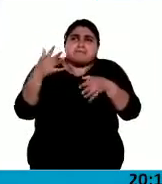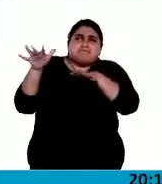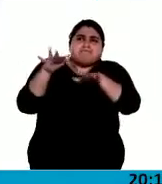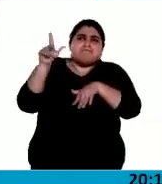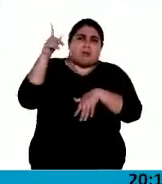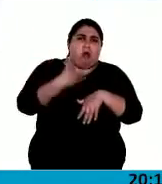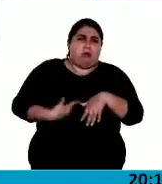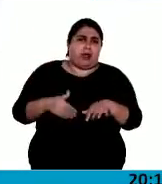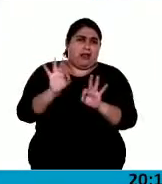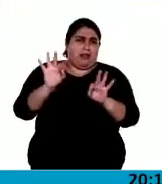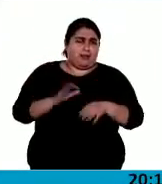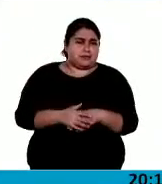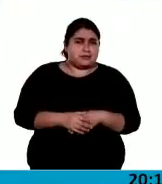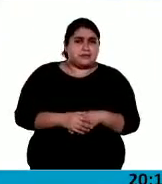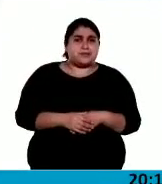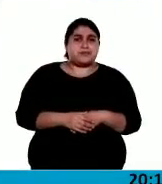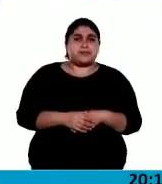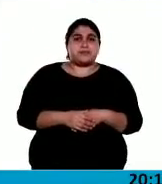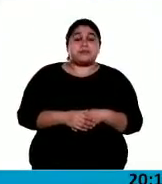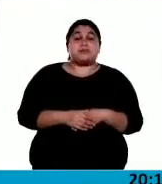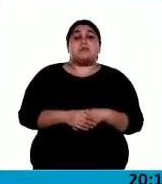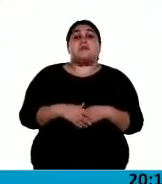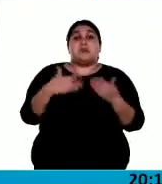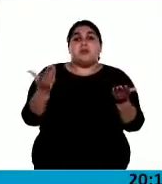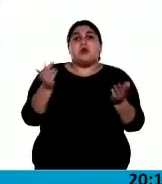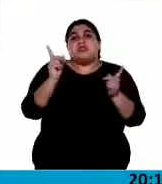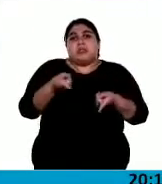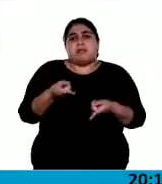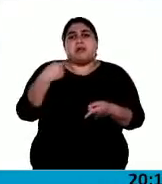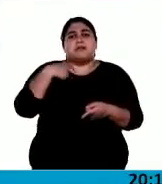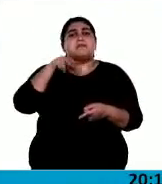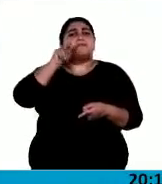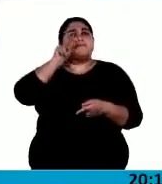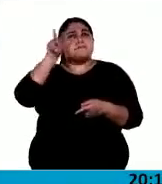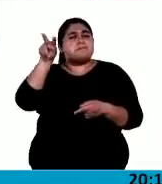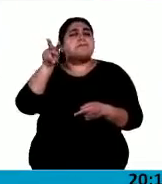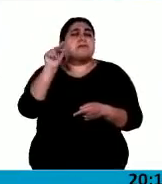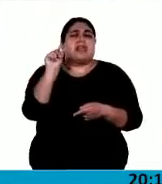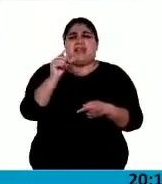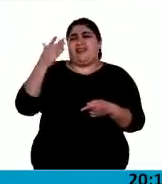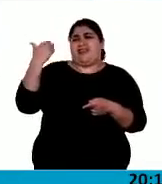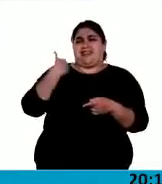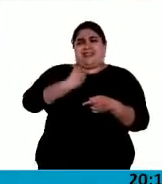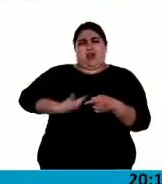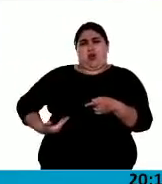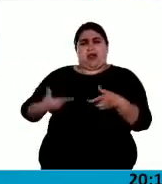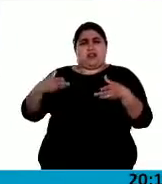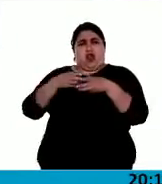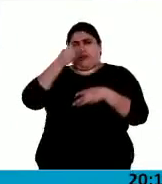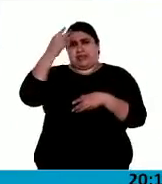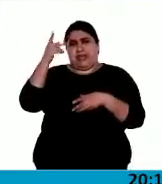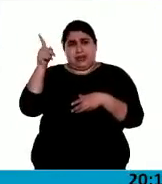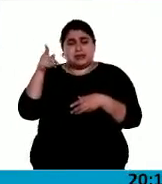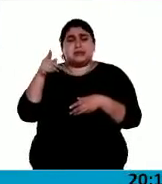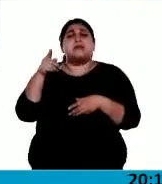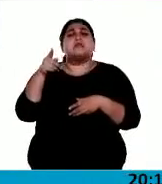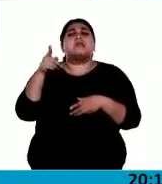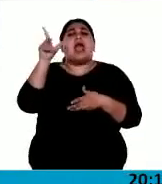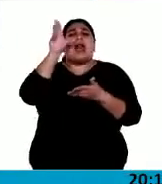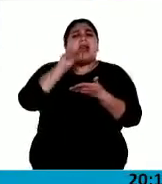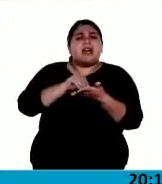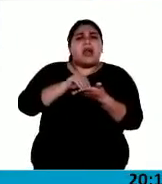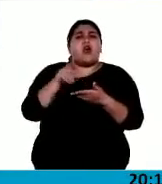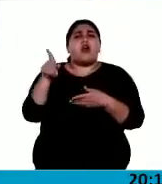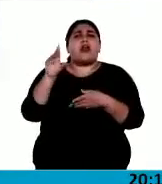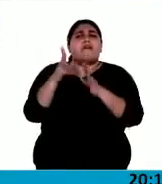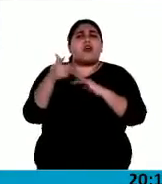gobierno. Por lo tanto, hoy se hablaba acá, escuché a un diputado del oficialismo hablar de que los legisladores no debemos mirar para otro